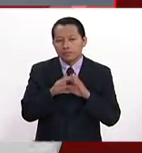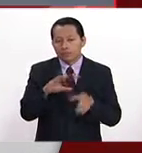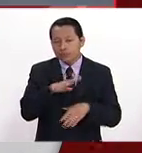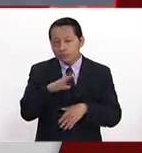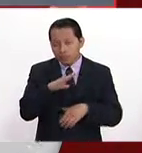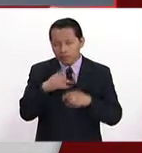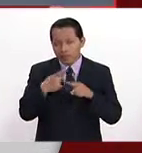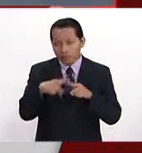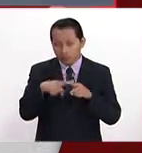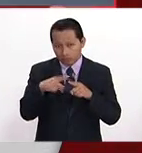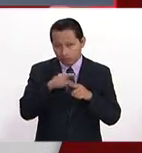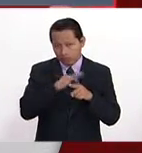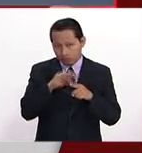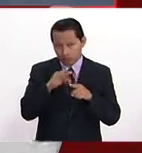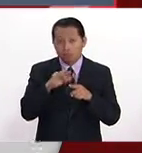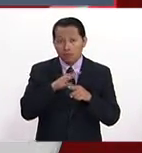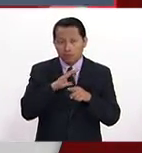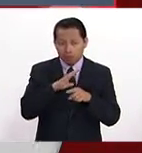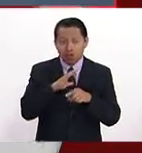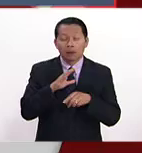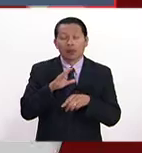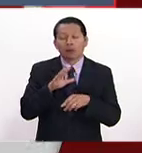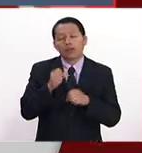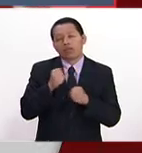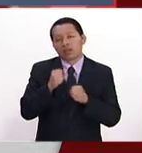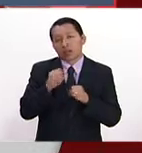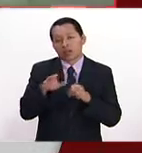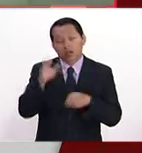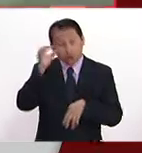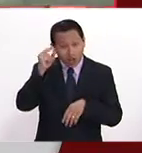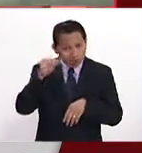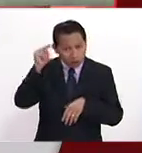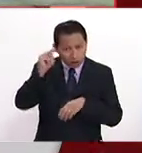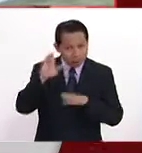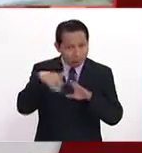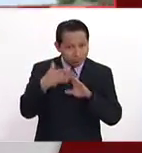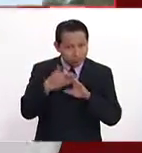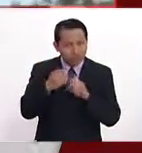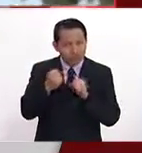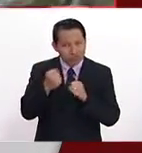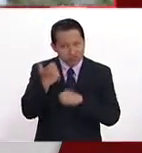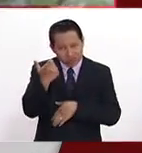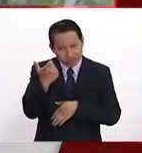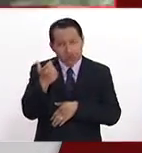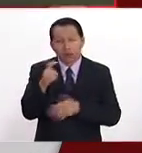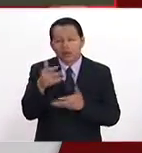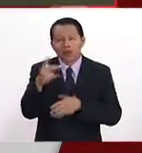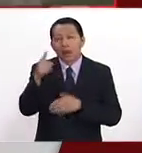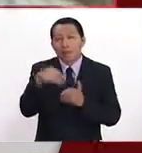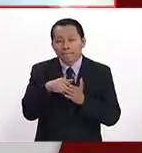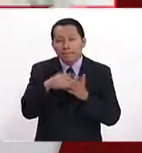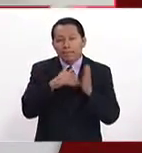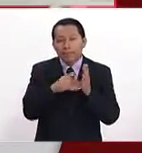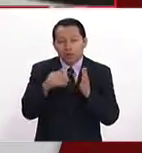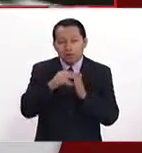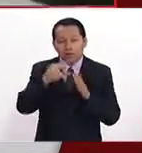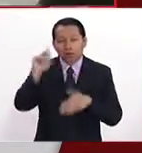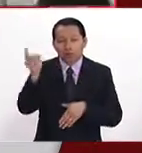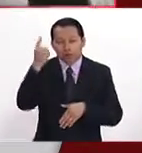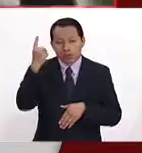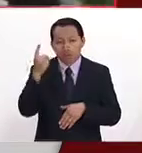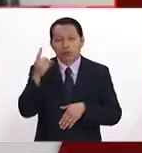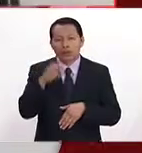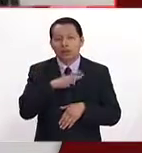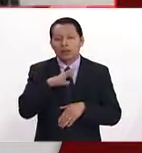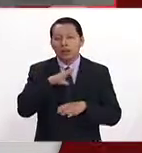tienen un gran impacto a la economía de Corea del Norte, pues se traduce más o menos en $1,000 millones de dólares, lo